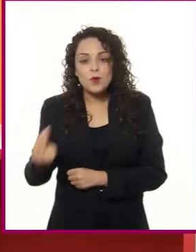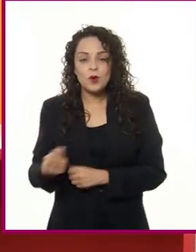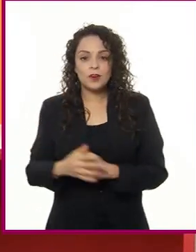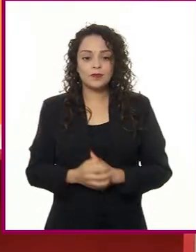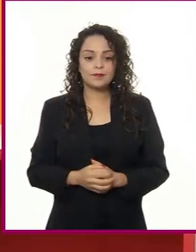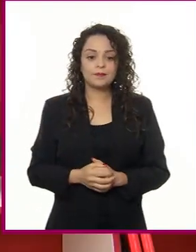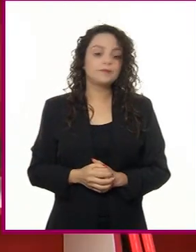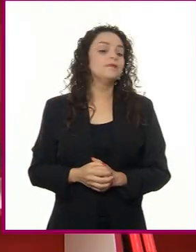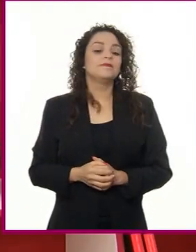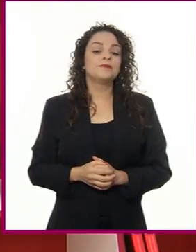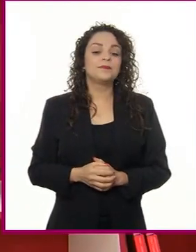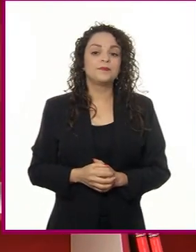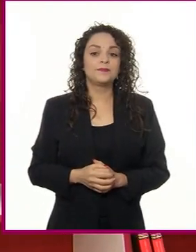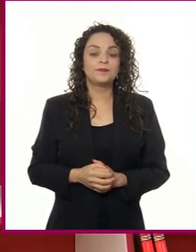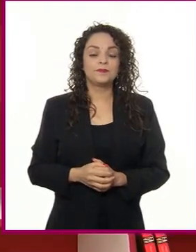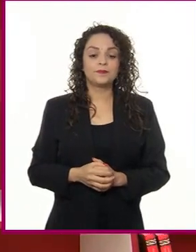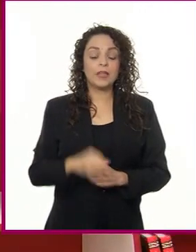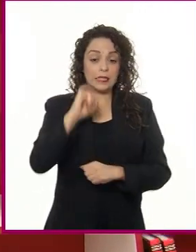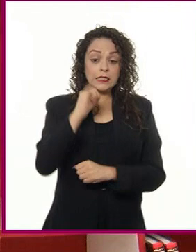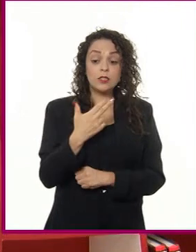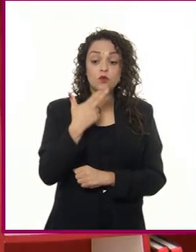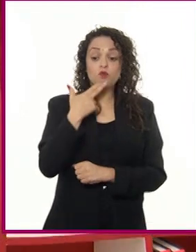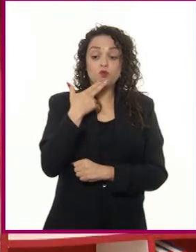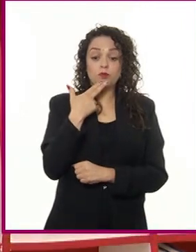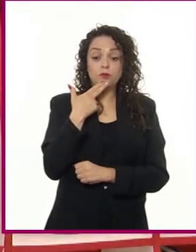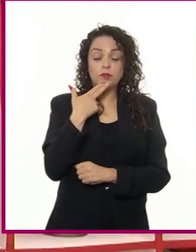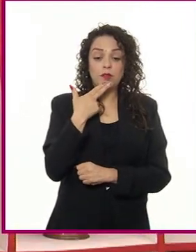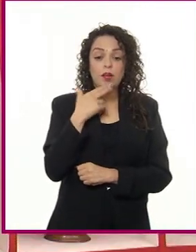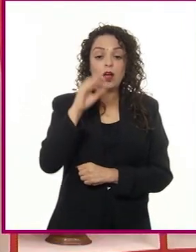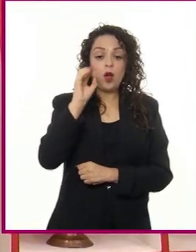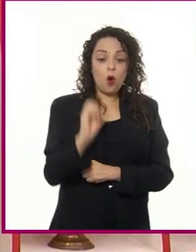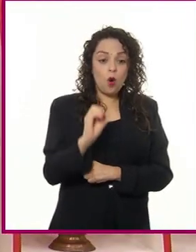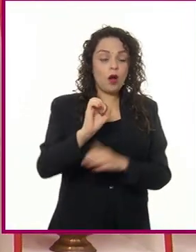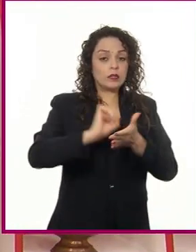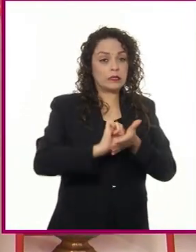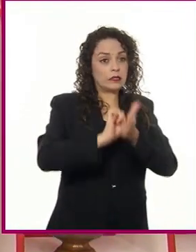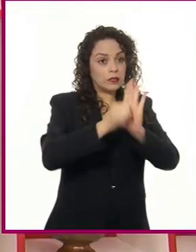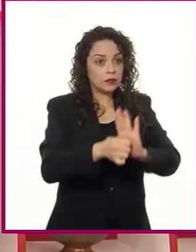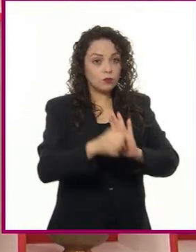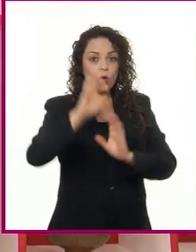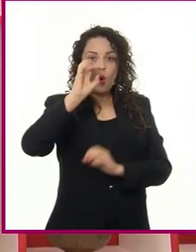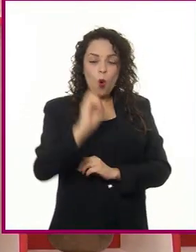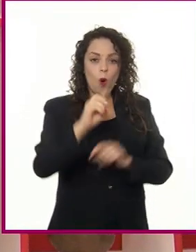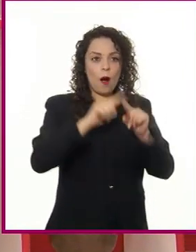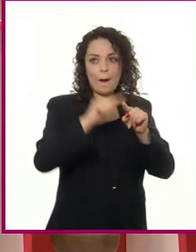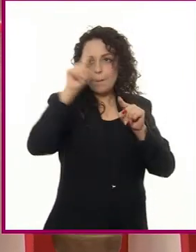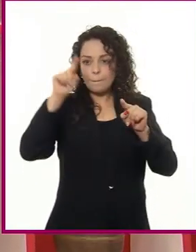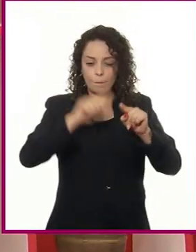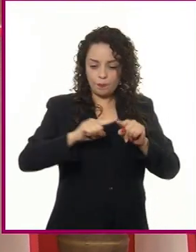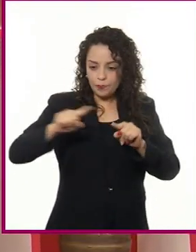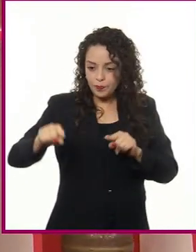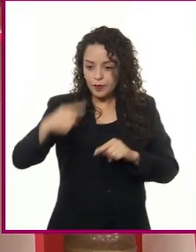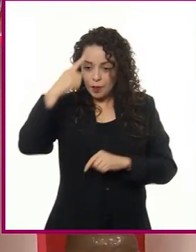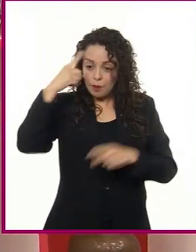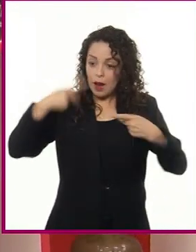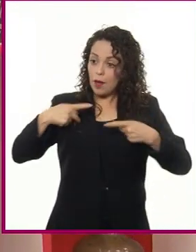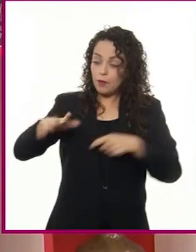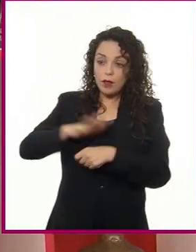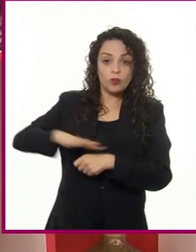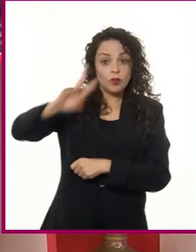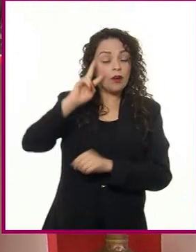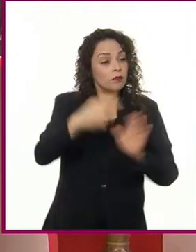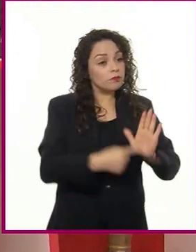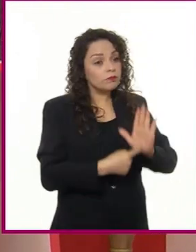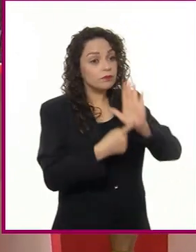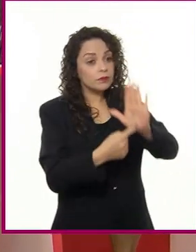hacer bocetos. Si se van a utilizar símbolos o gráficas para poder transmitir a las y los demás nuestras